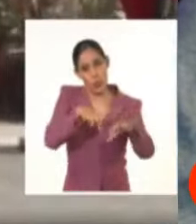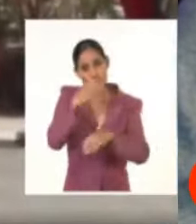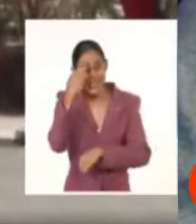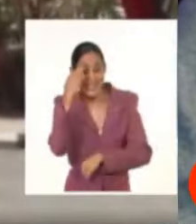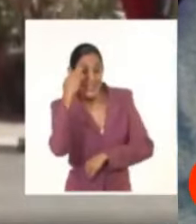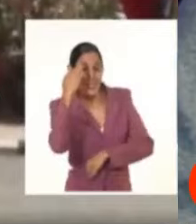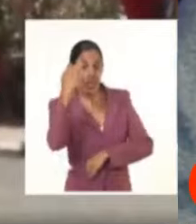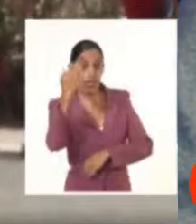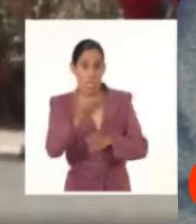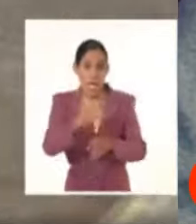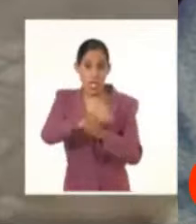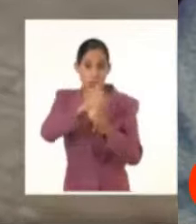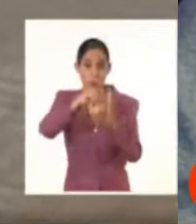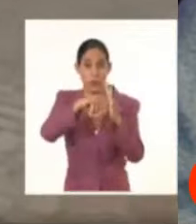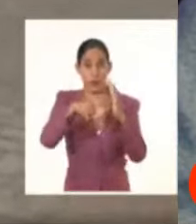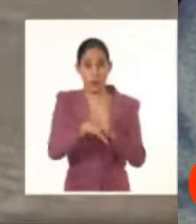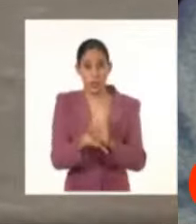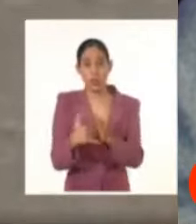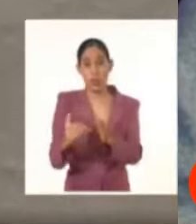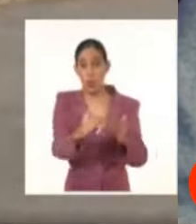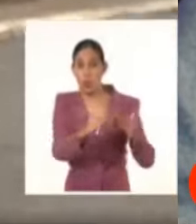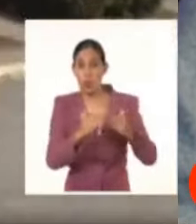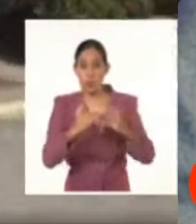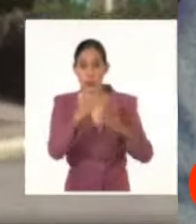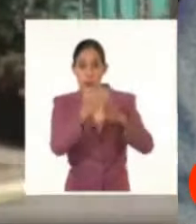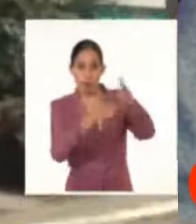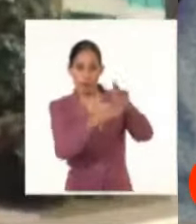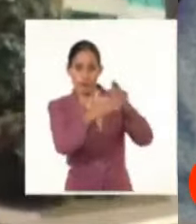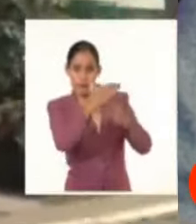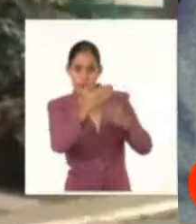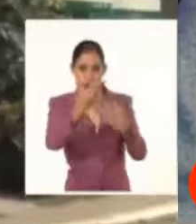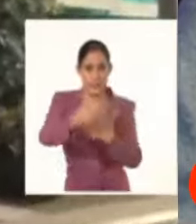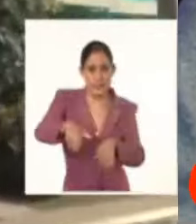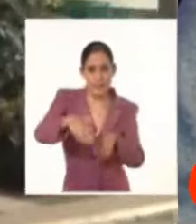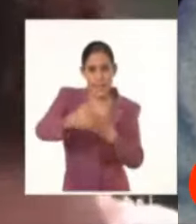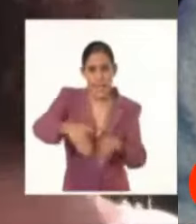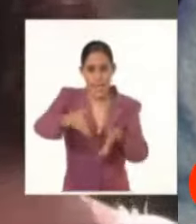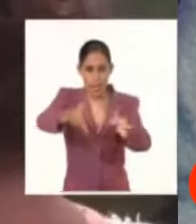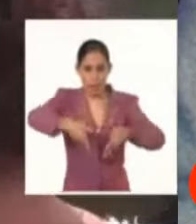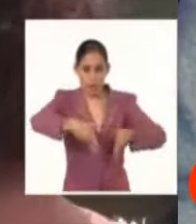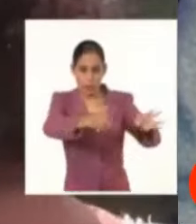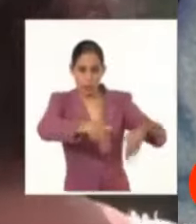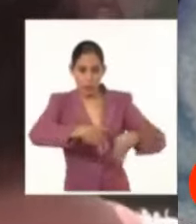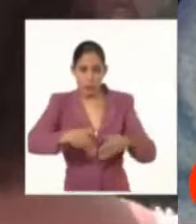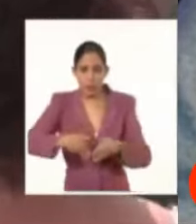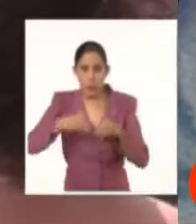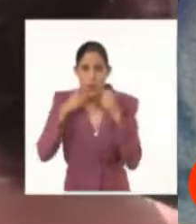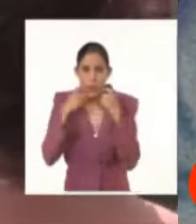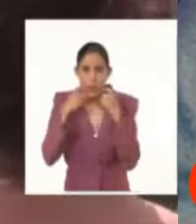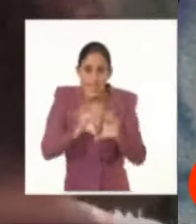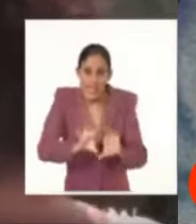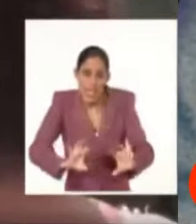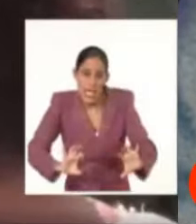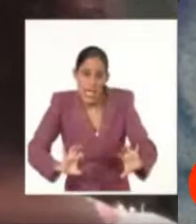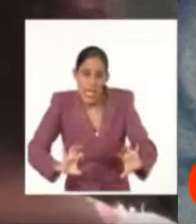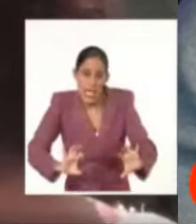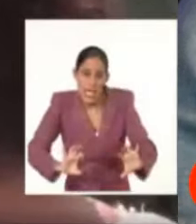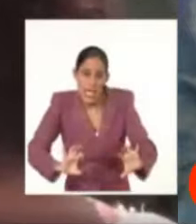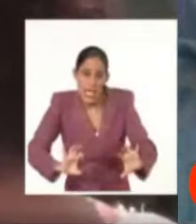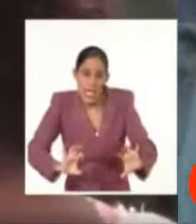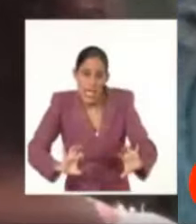proyecto que incluye, entre otras obras, el adoquinado de calles y la construcción de un alcantarillado para el drenaje de las